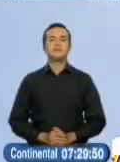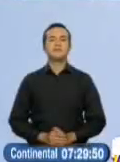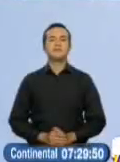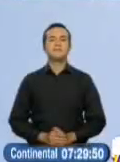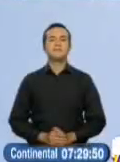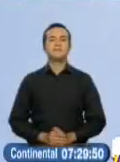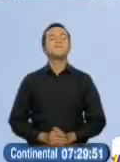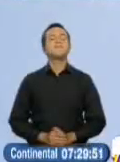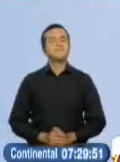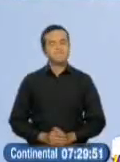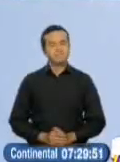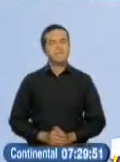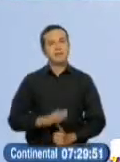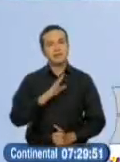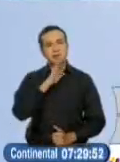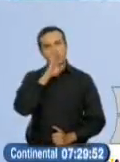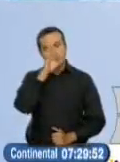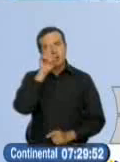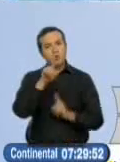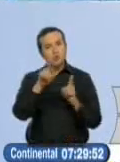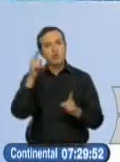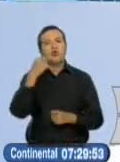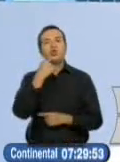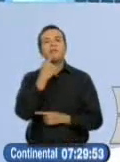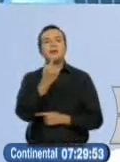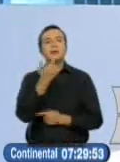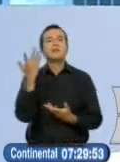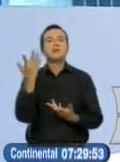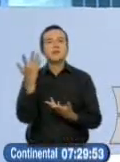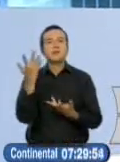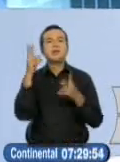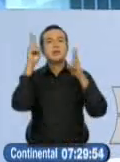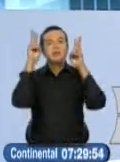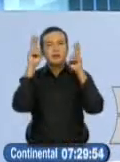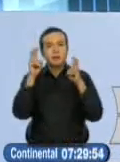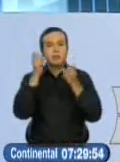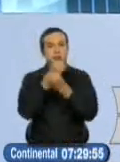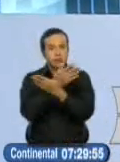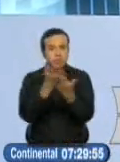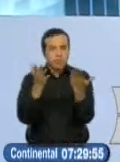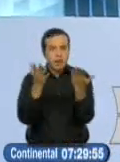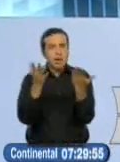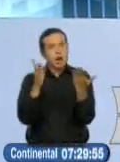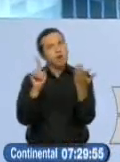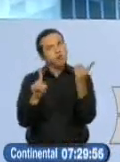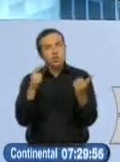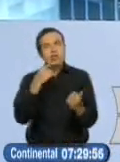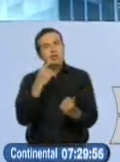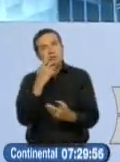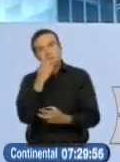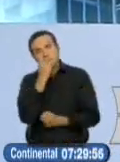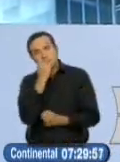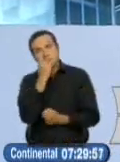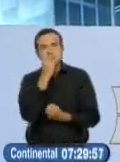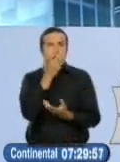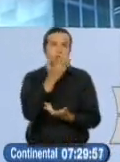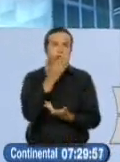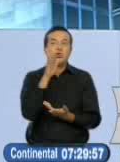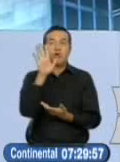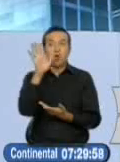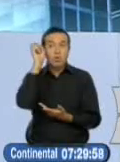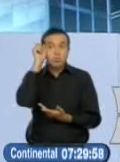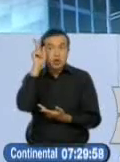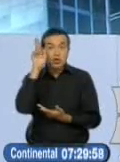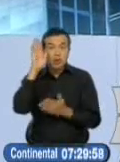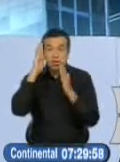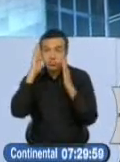En algunas ocasiones me suelen decir que hay cosas que no se deben tratar al aire. Yo no respondo a aquellos